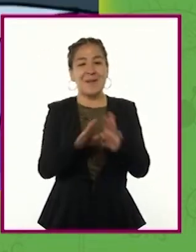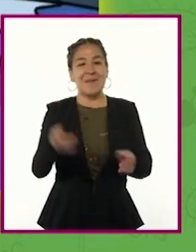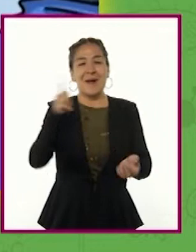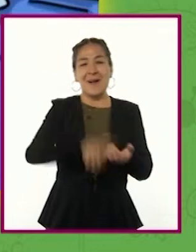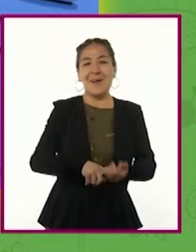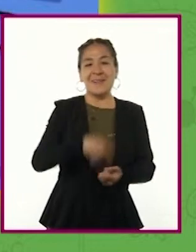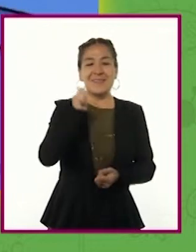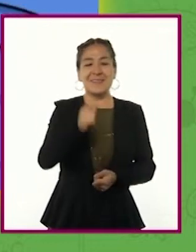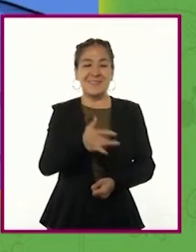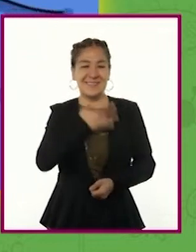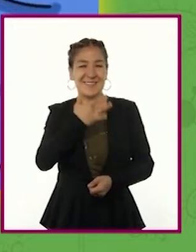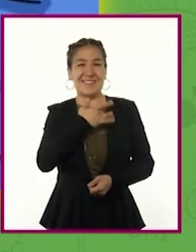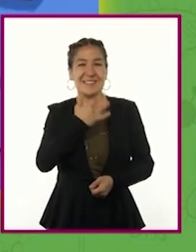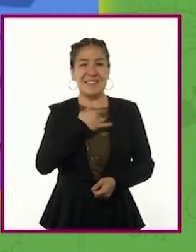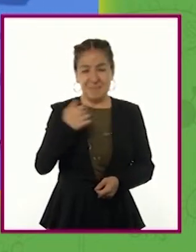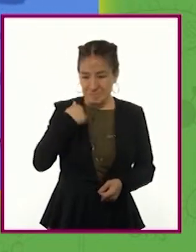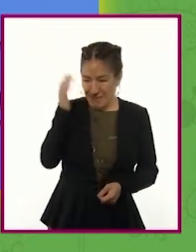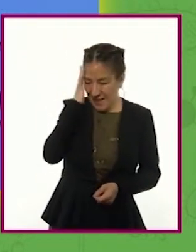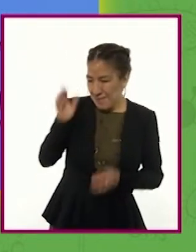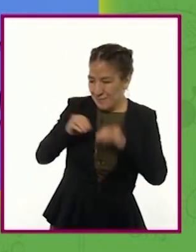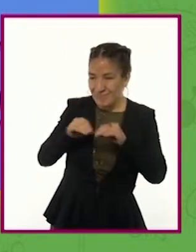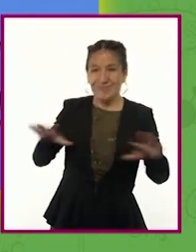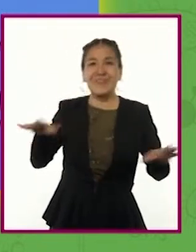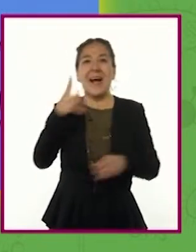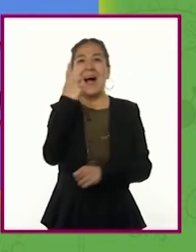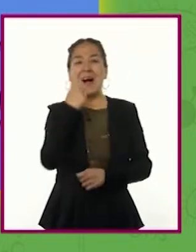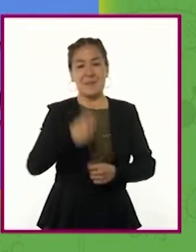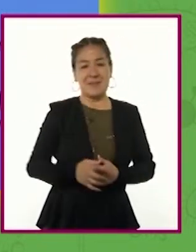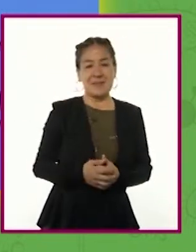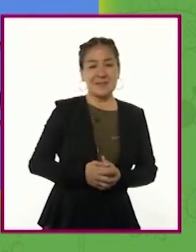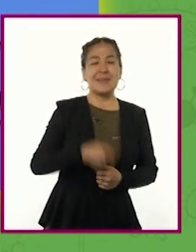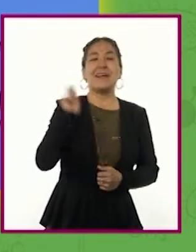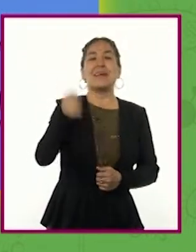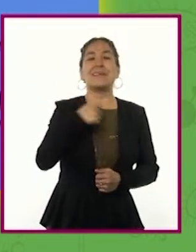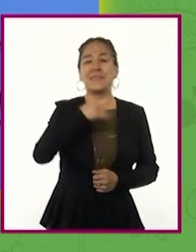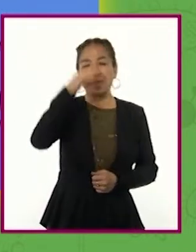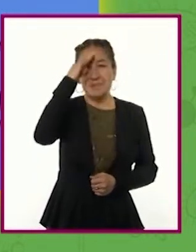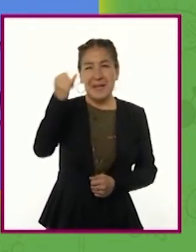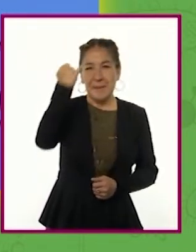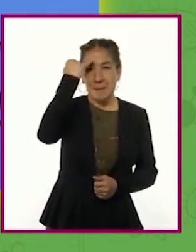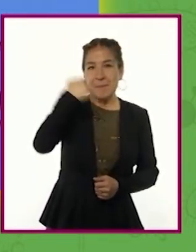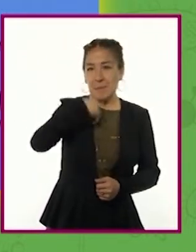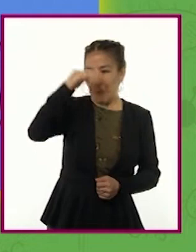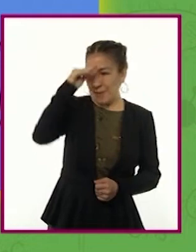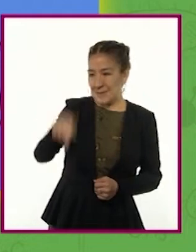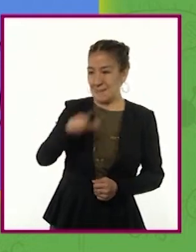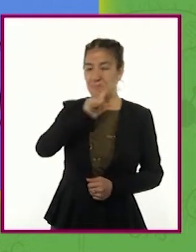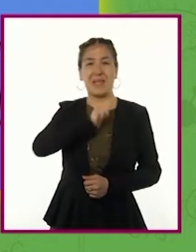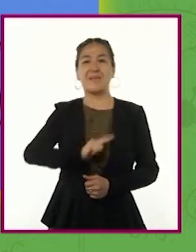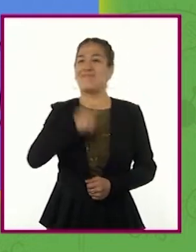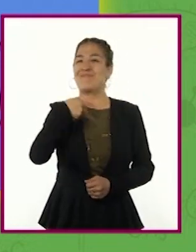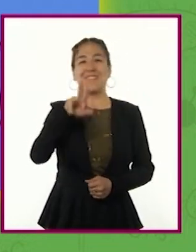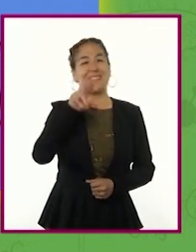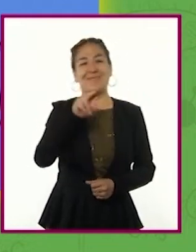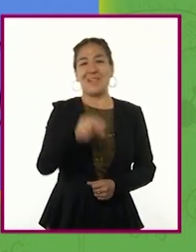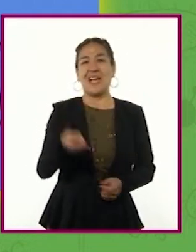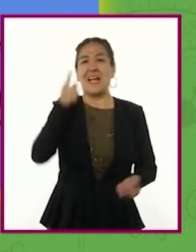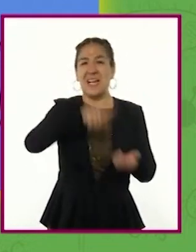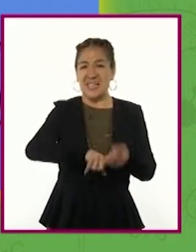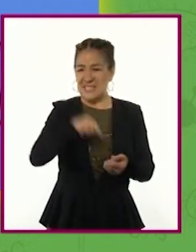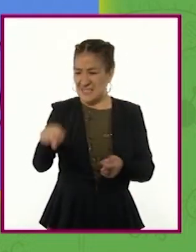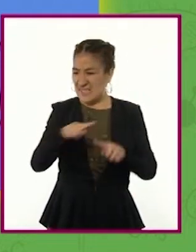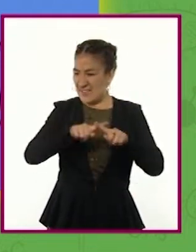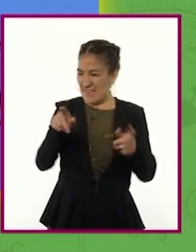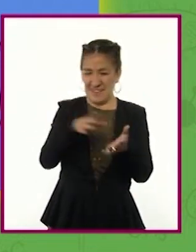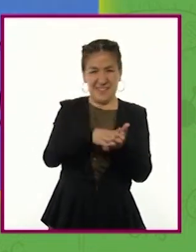mañana siguiente encuentre mi cama mojada. Al inicio pensé que era orina, pero me di cuenta que tenía una consistencia